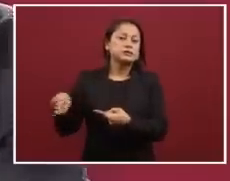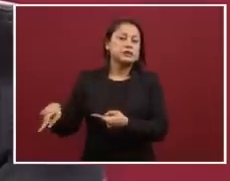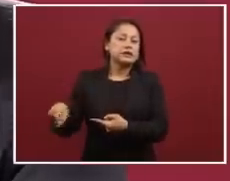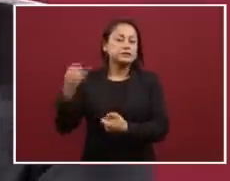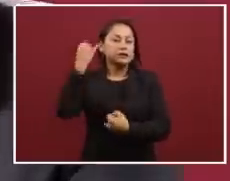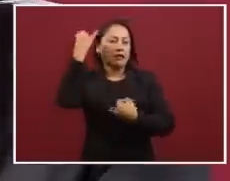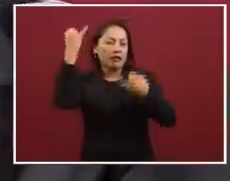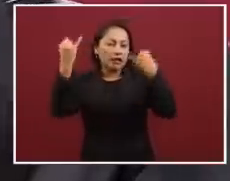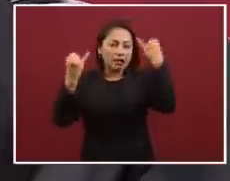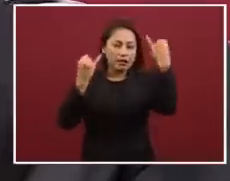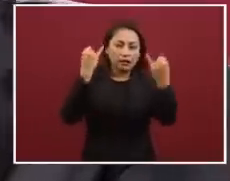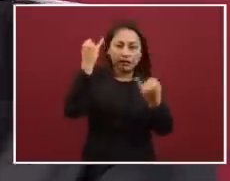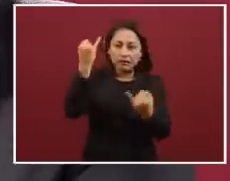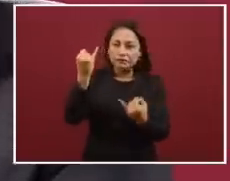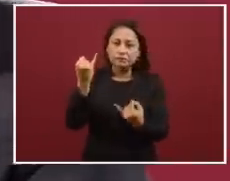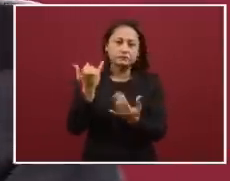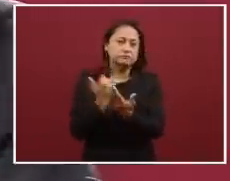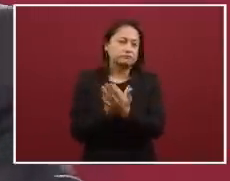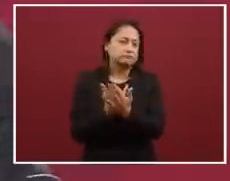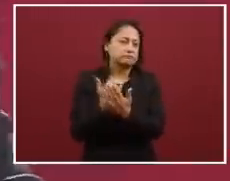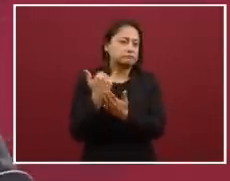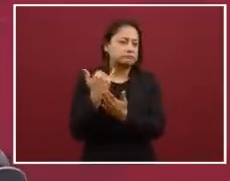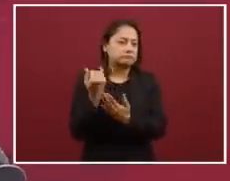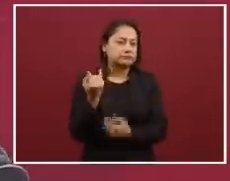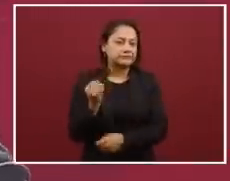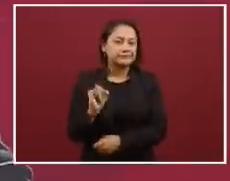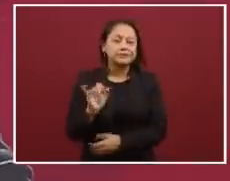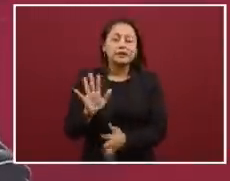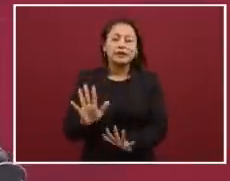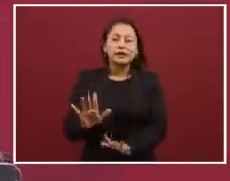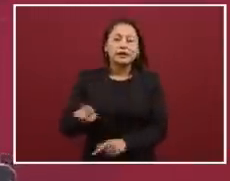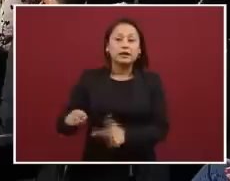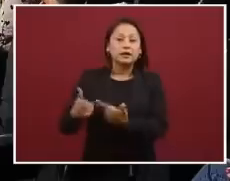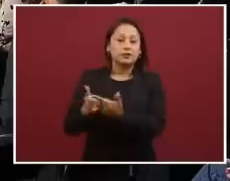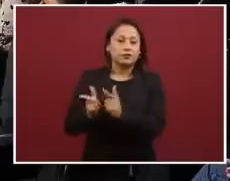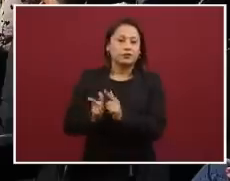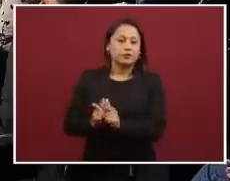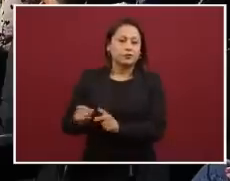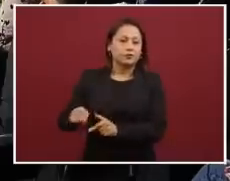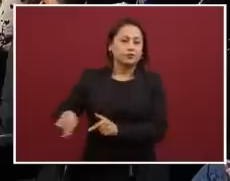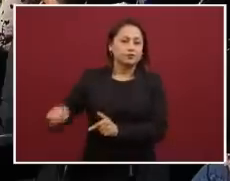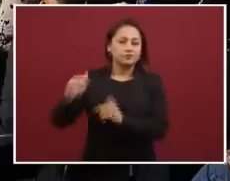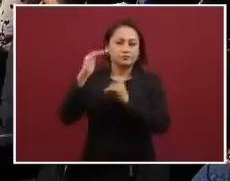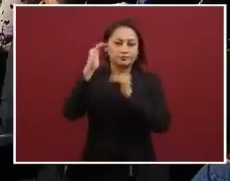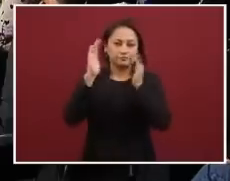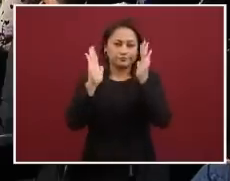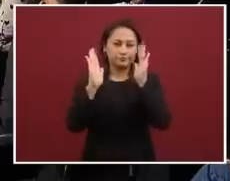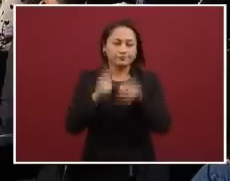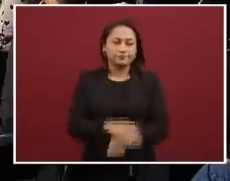de el Partido Conservador